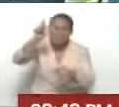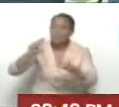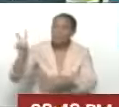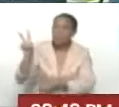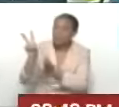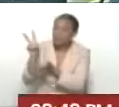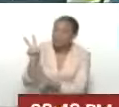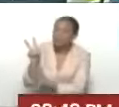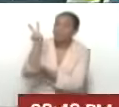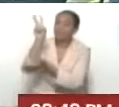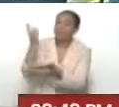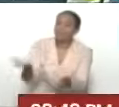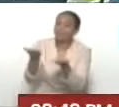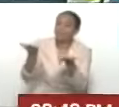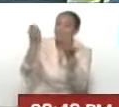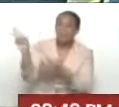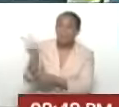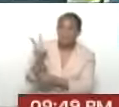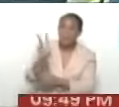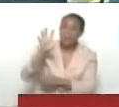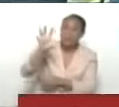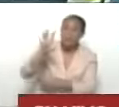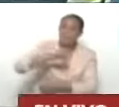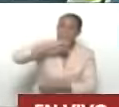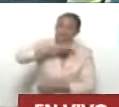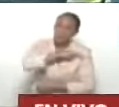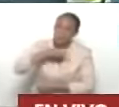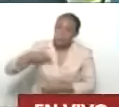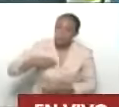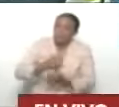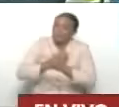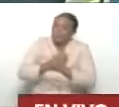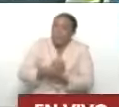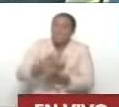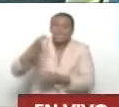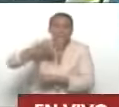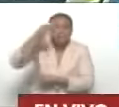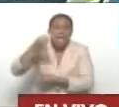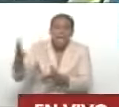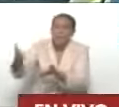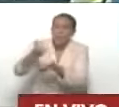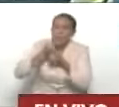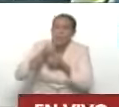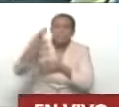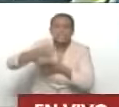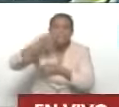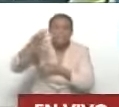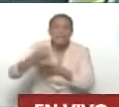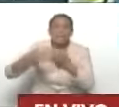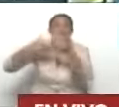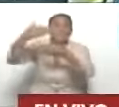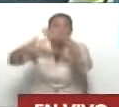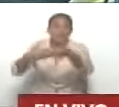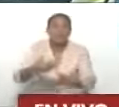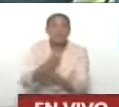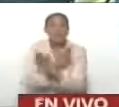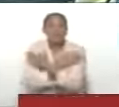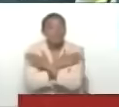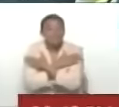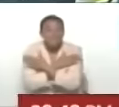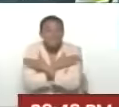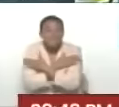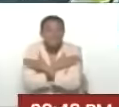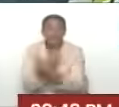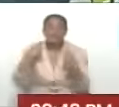nuestras manos. Venezuela nuestra, para siempre, por ahora y para siempre. Los felicito. No